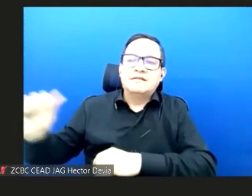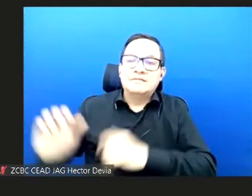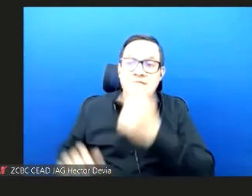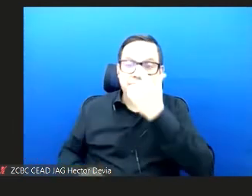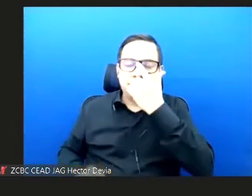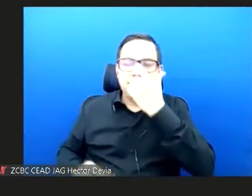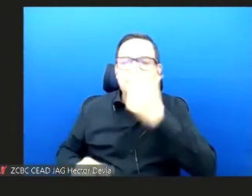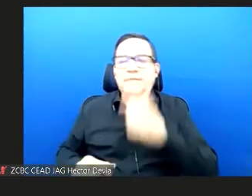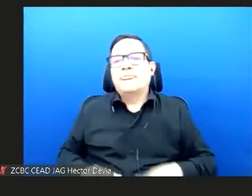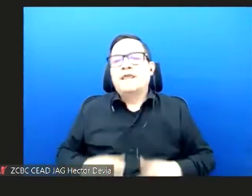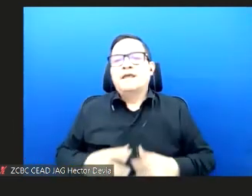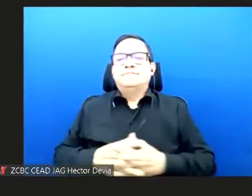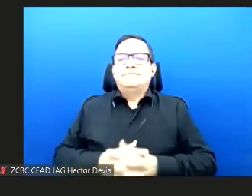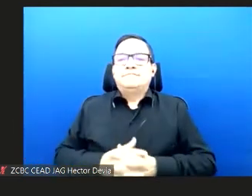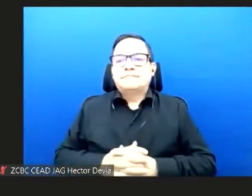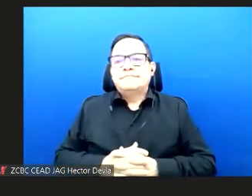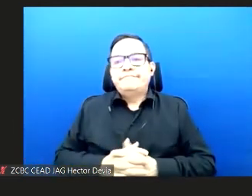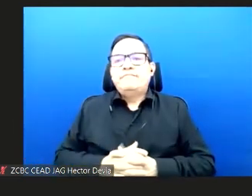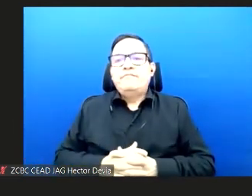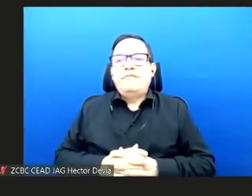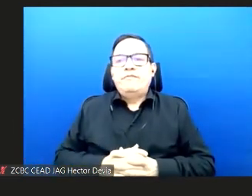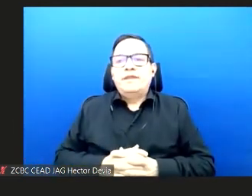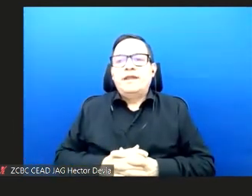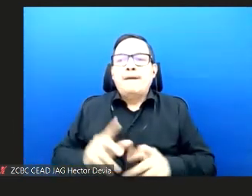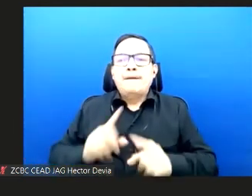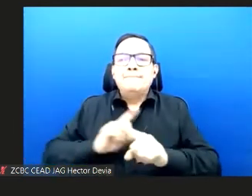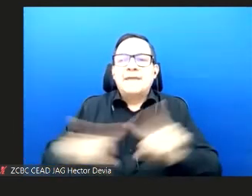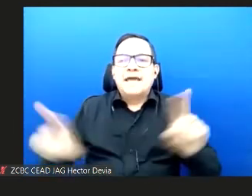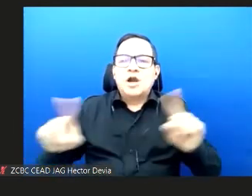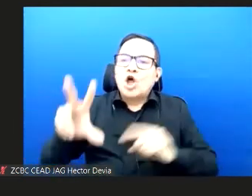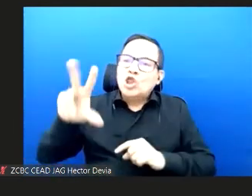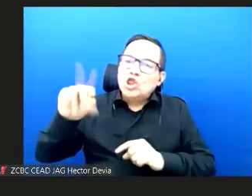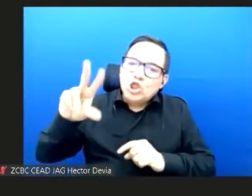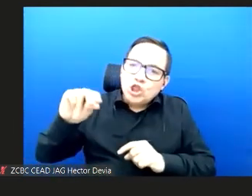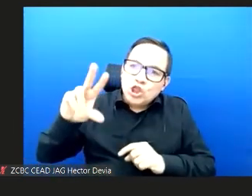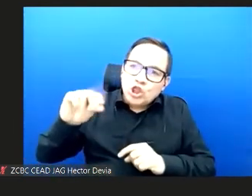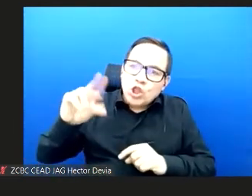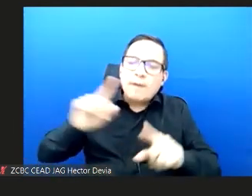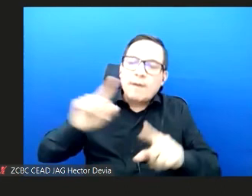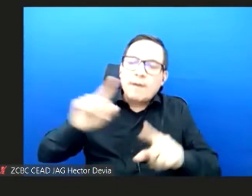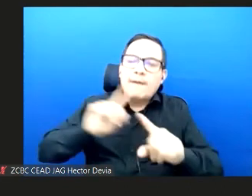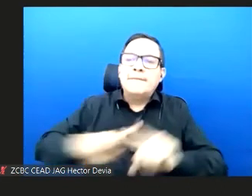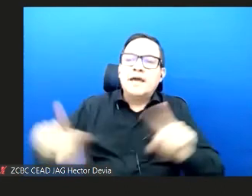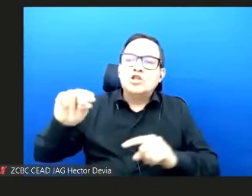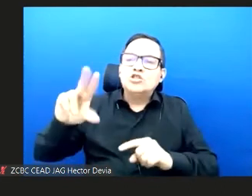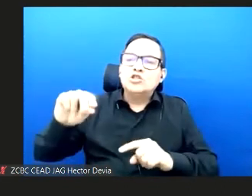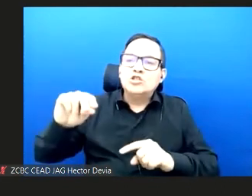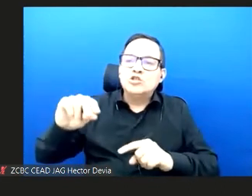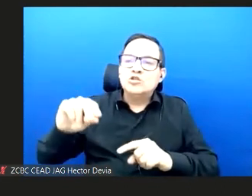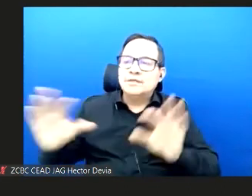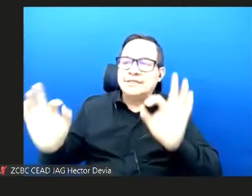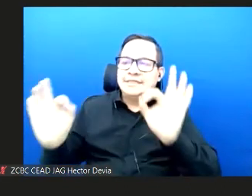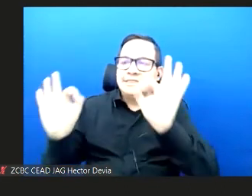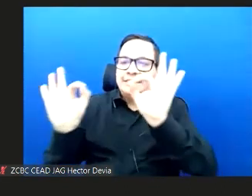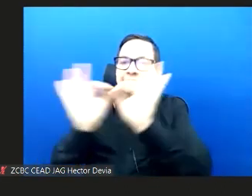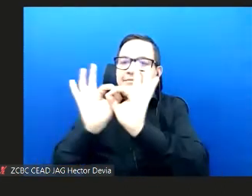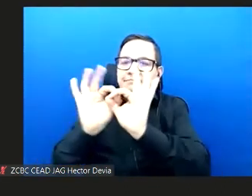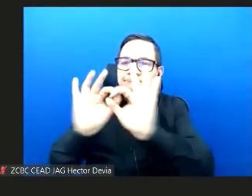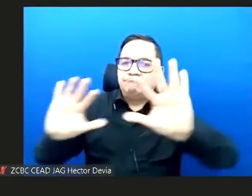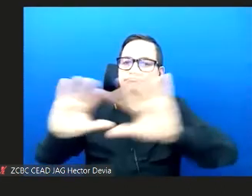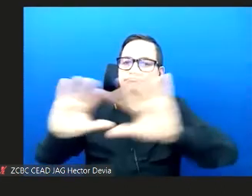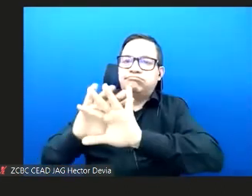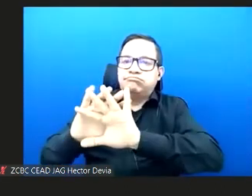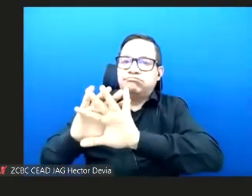A y C, pero no los elementos de la intersección de C